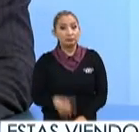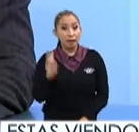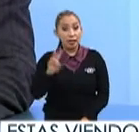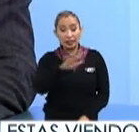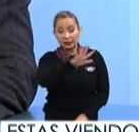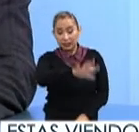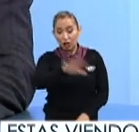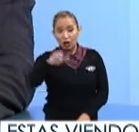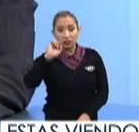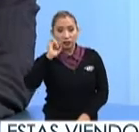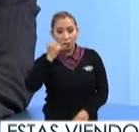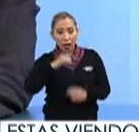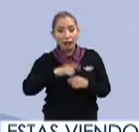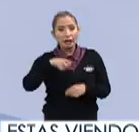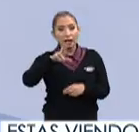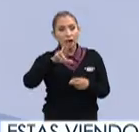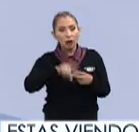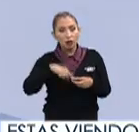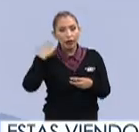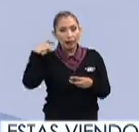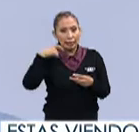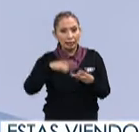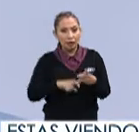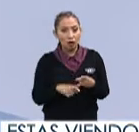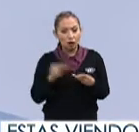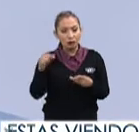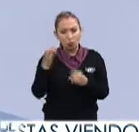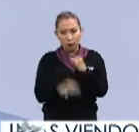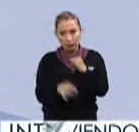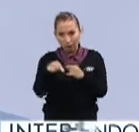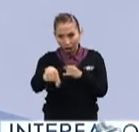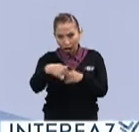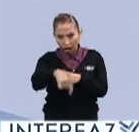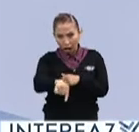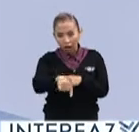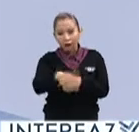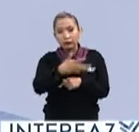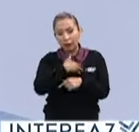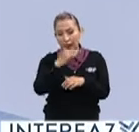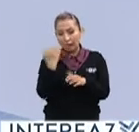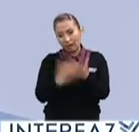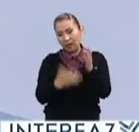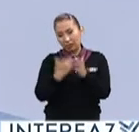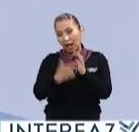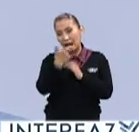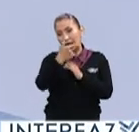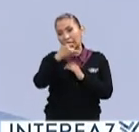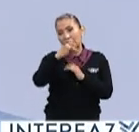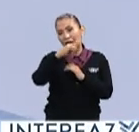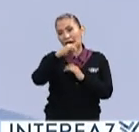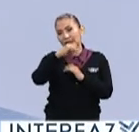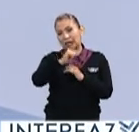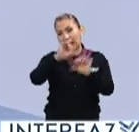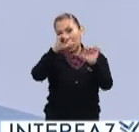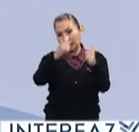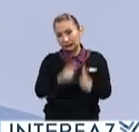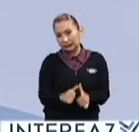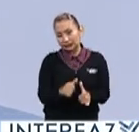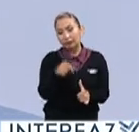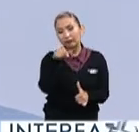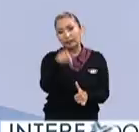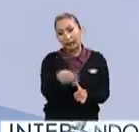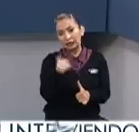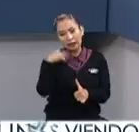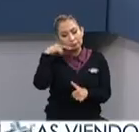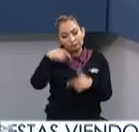en las 5 sedes, en Chihuahua, en Quintana Roo, en Querétaro, que es la última sede. Tiene pendiente solamente la gimnasia artística, la